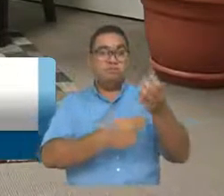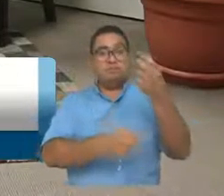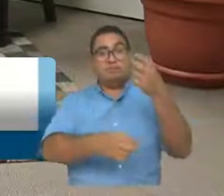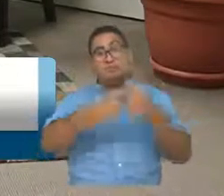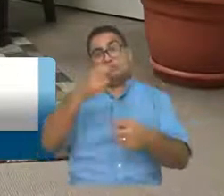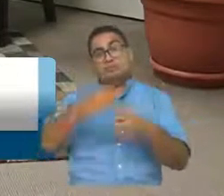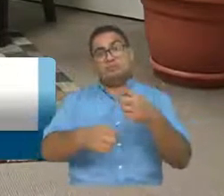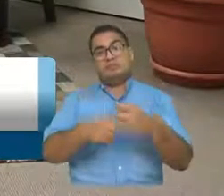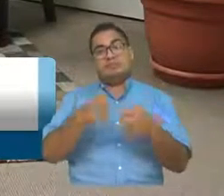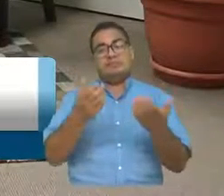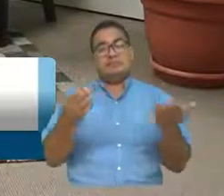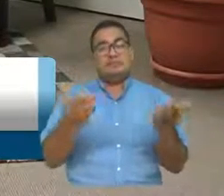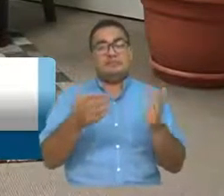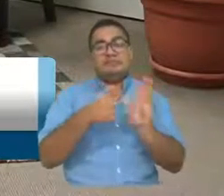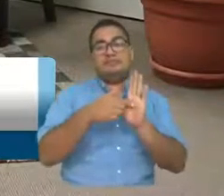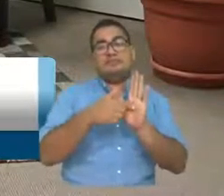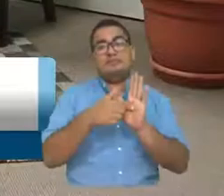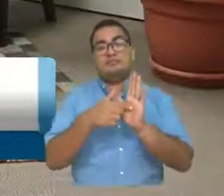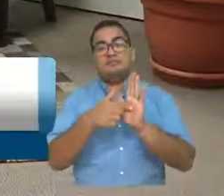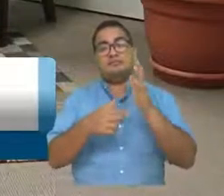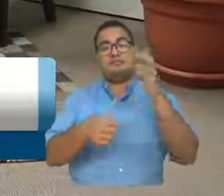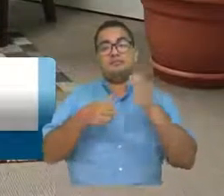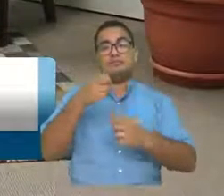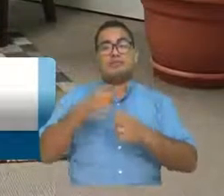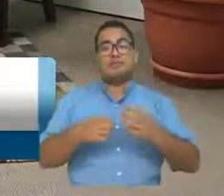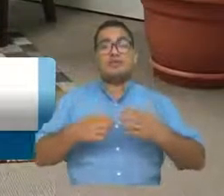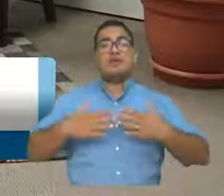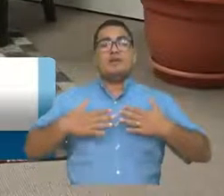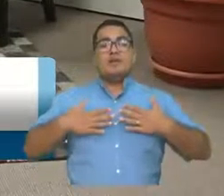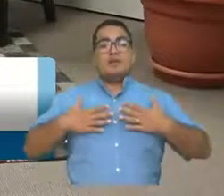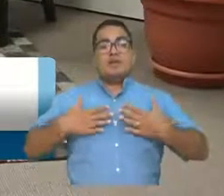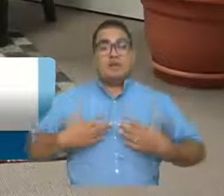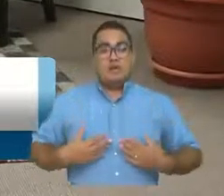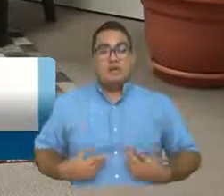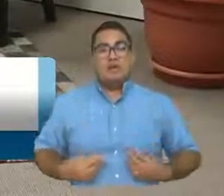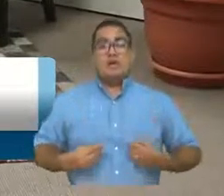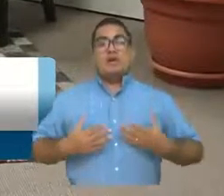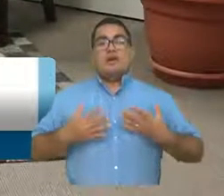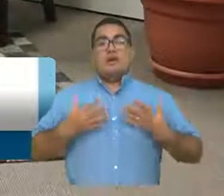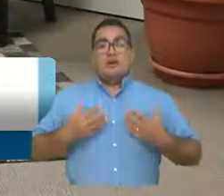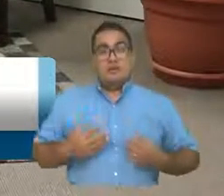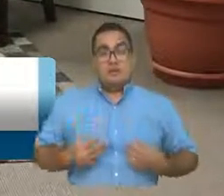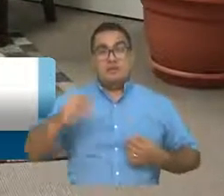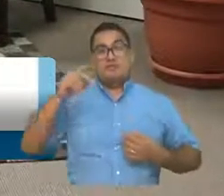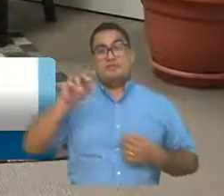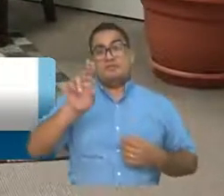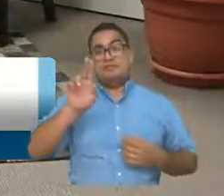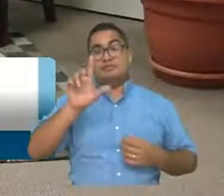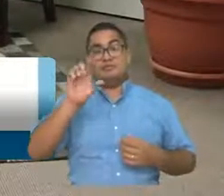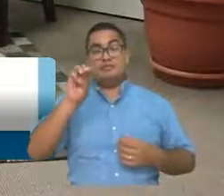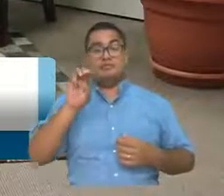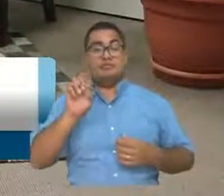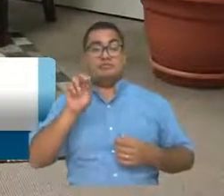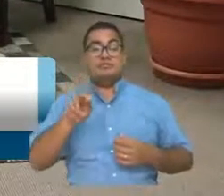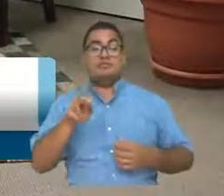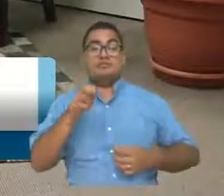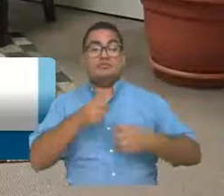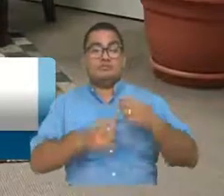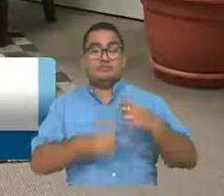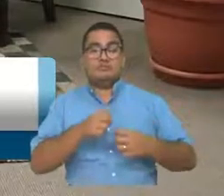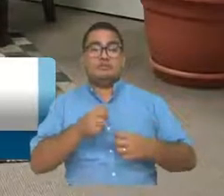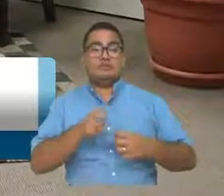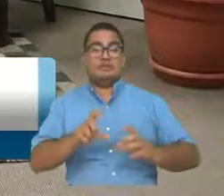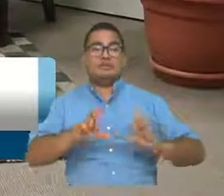del organismo. Entonces, puede afectar inclusive el corazón, y entonces no hay un buen